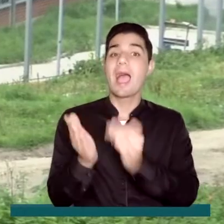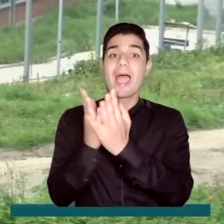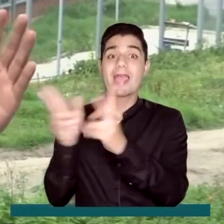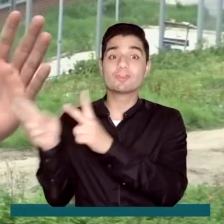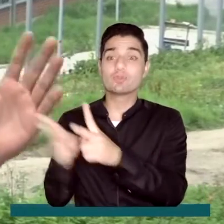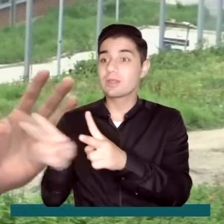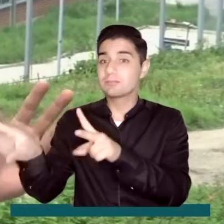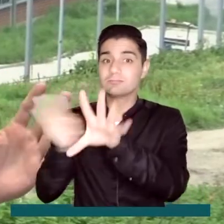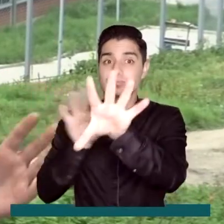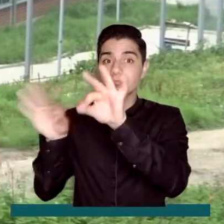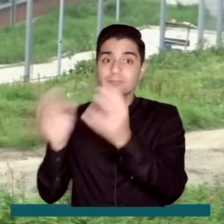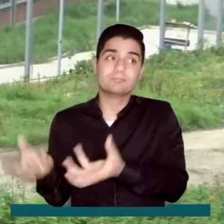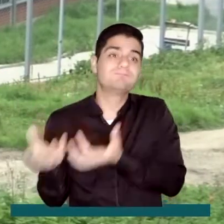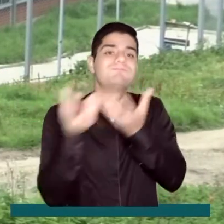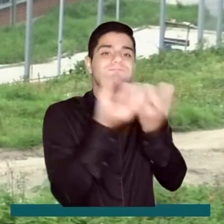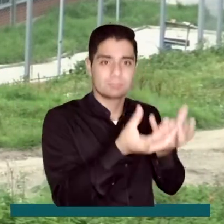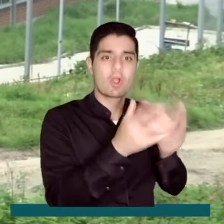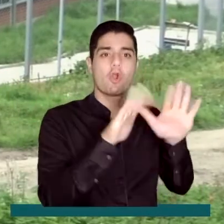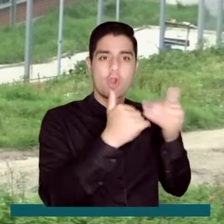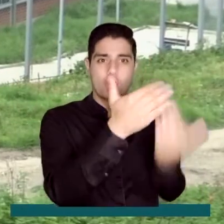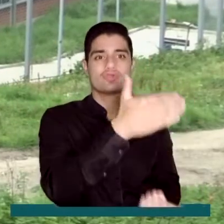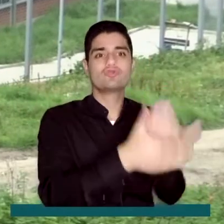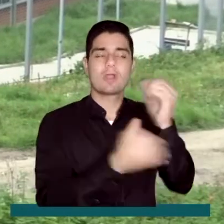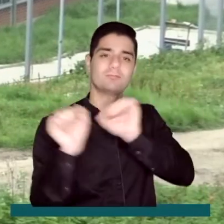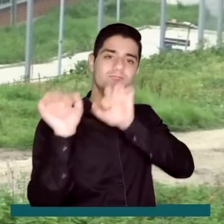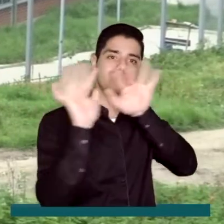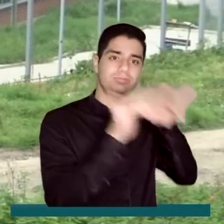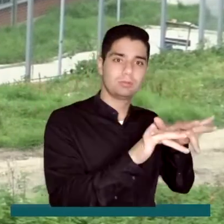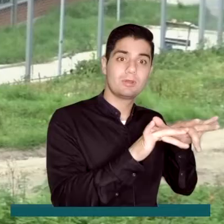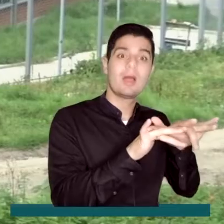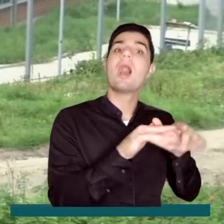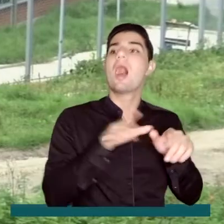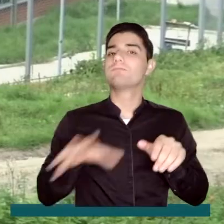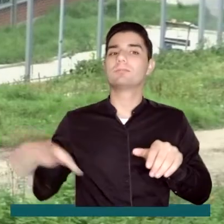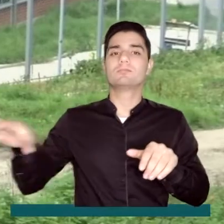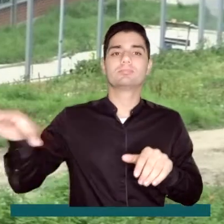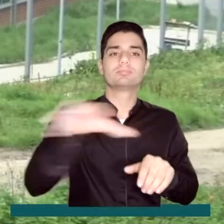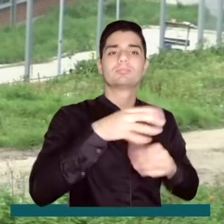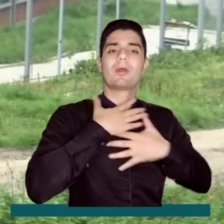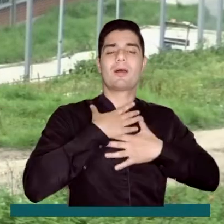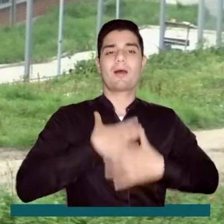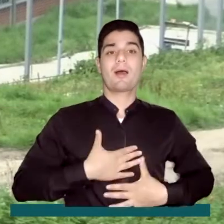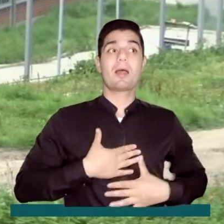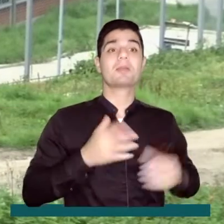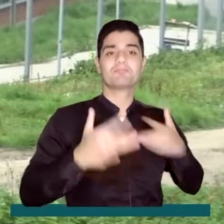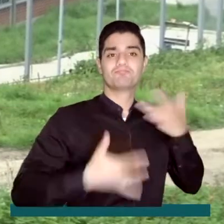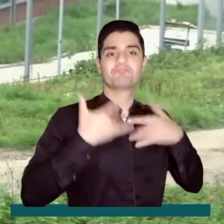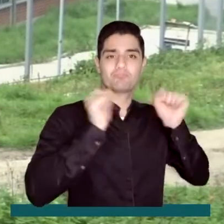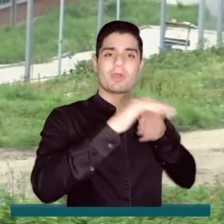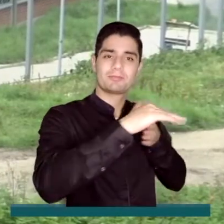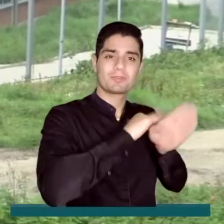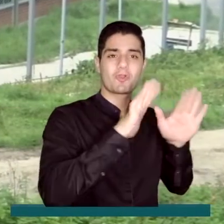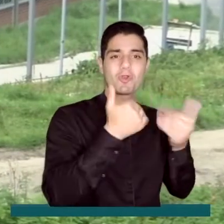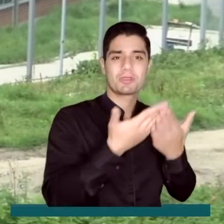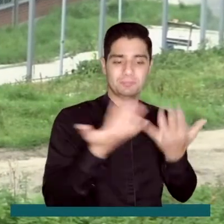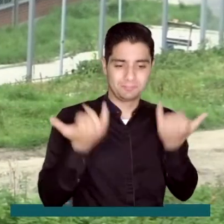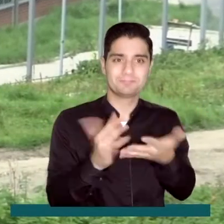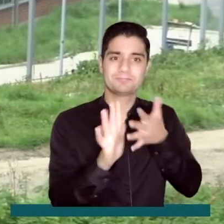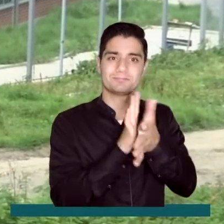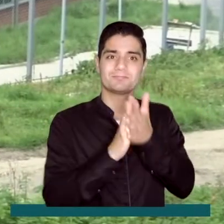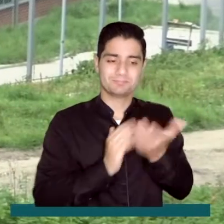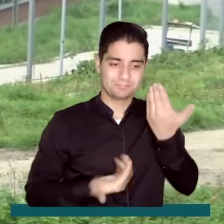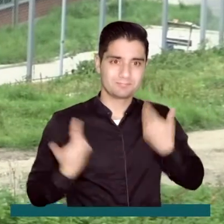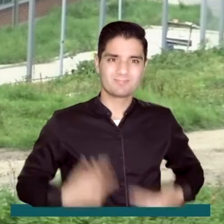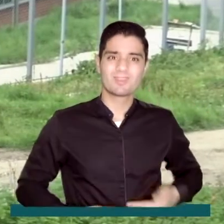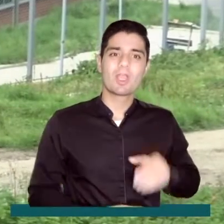traslado de los estudiantes a este megacolegio para que de esa manera puedan disfrutar de sus instalaciones informó desde